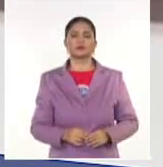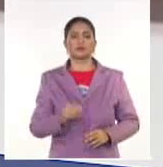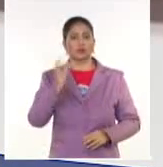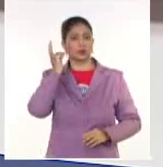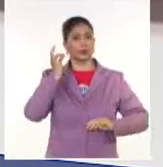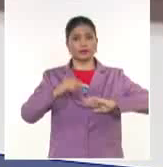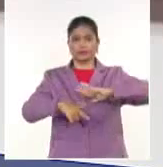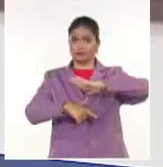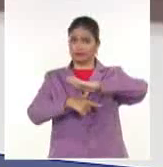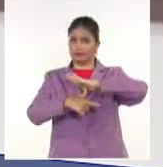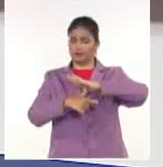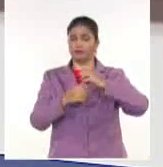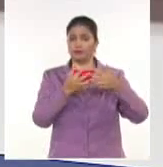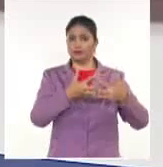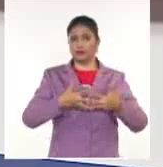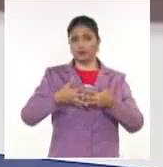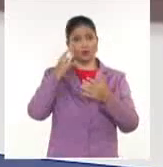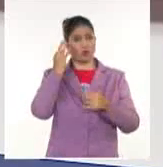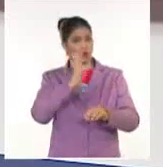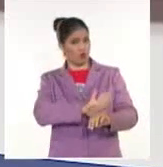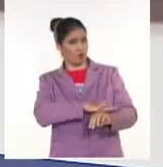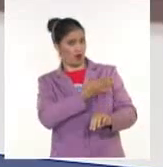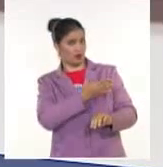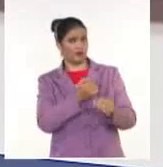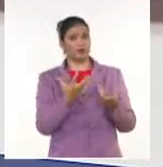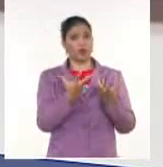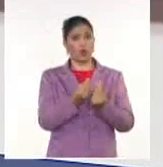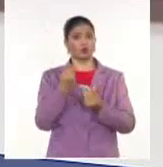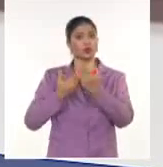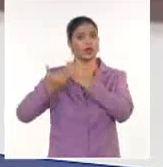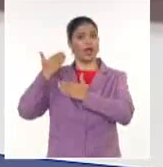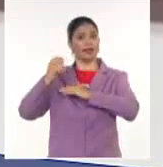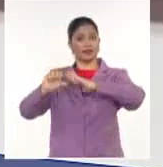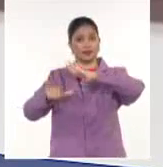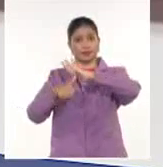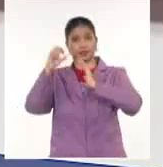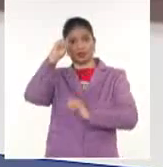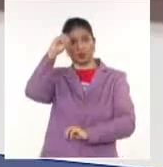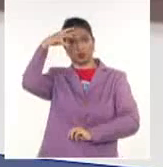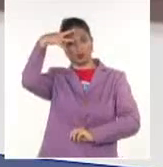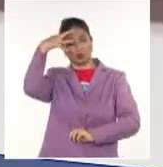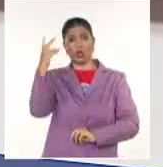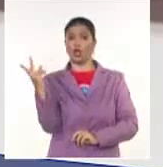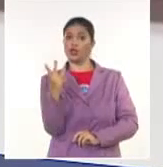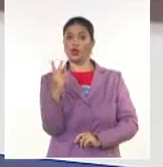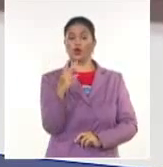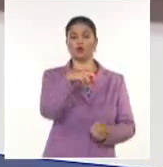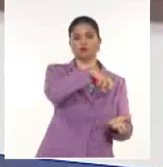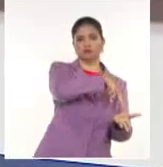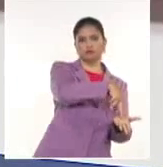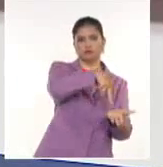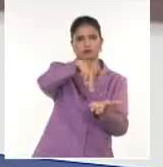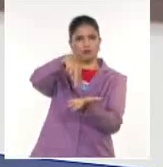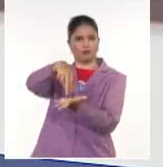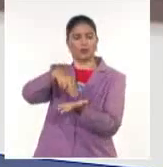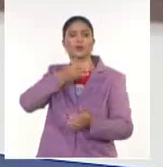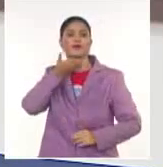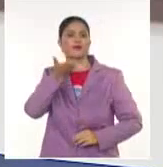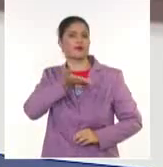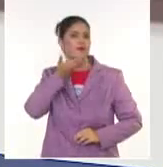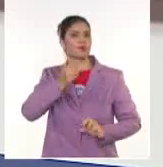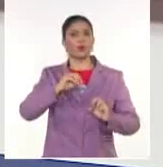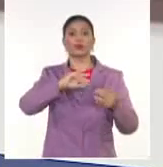estadounidense camala Harris y el exmandatario Donald Trump se verán las caras por vez primera esta noche en el primer debate televisivo